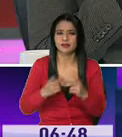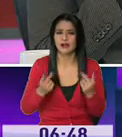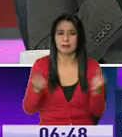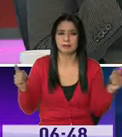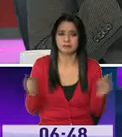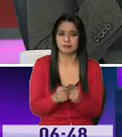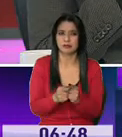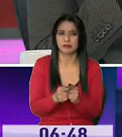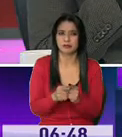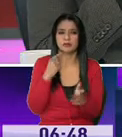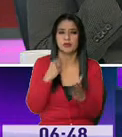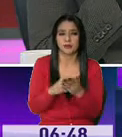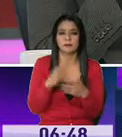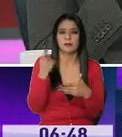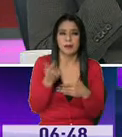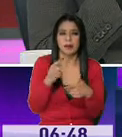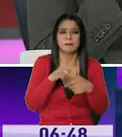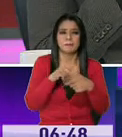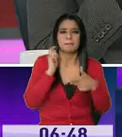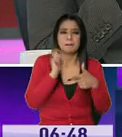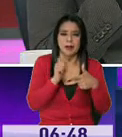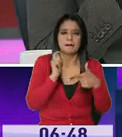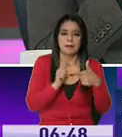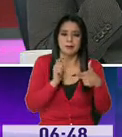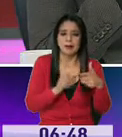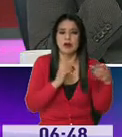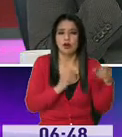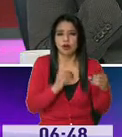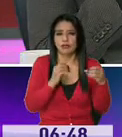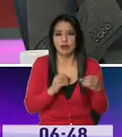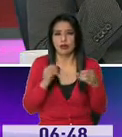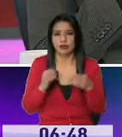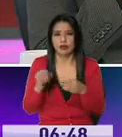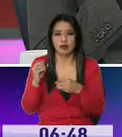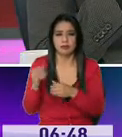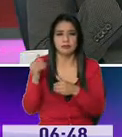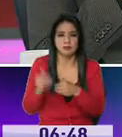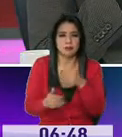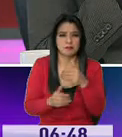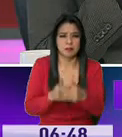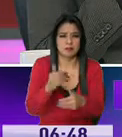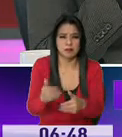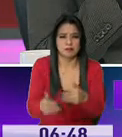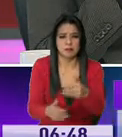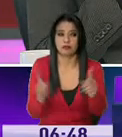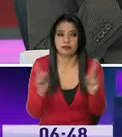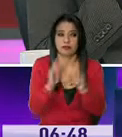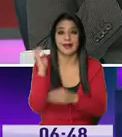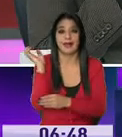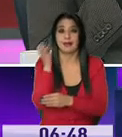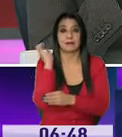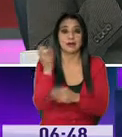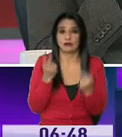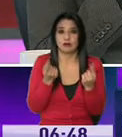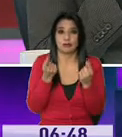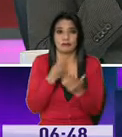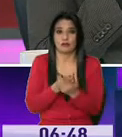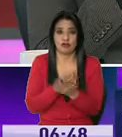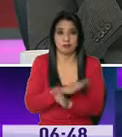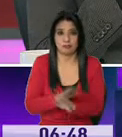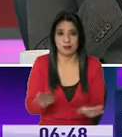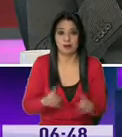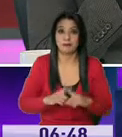las ofertas fueron muy pocos, y nosotros pudimos detectar inclusive que habían correos repetidos, pero que pertenecían a los mismos oferentes. O